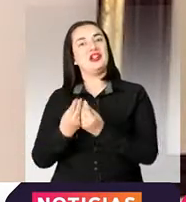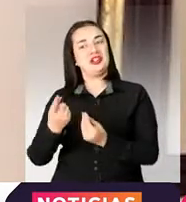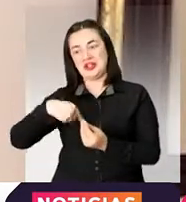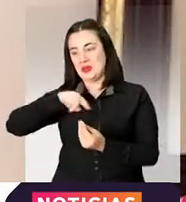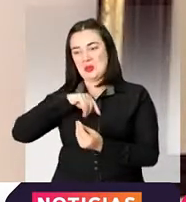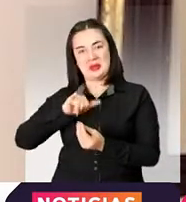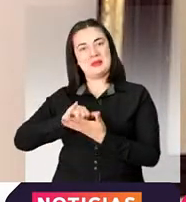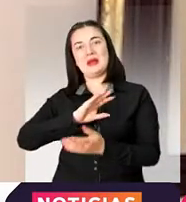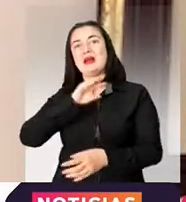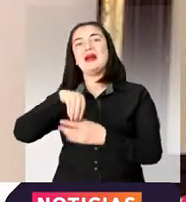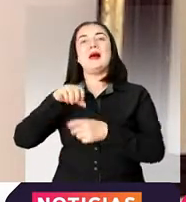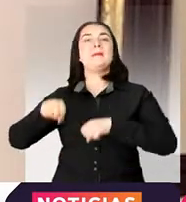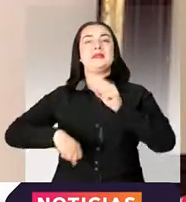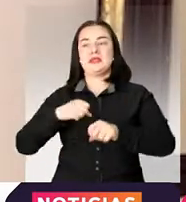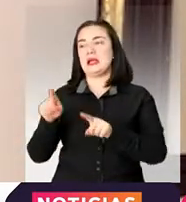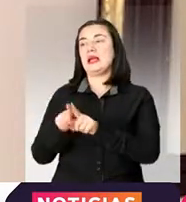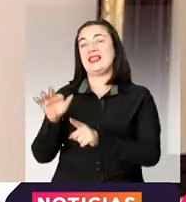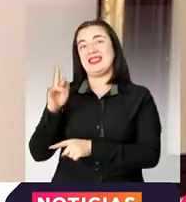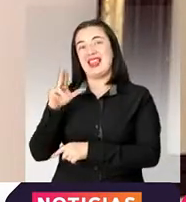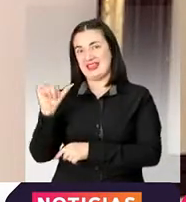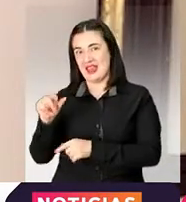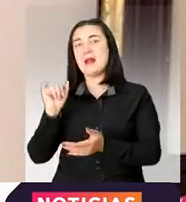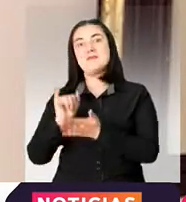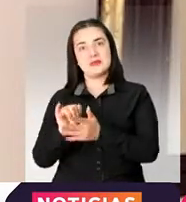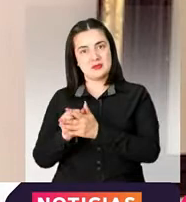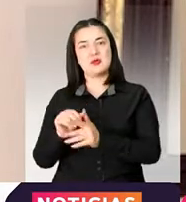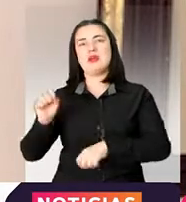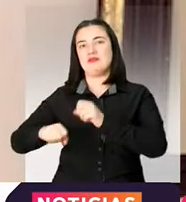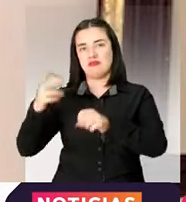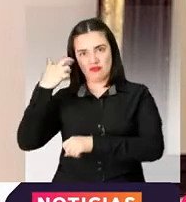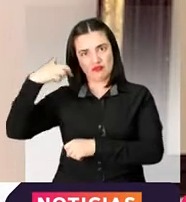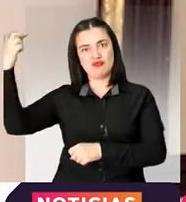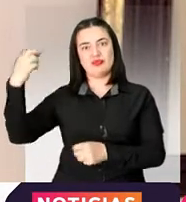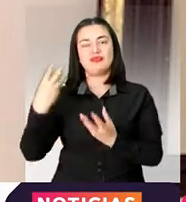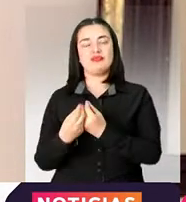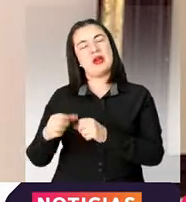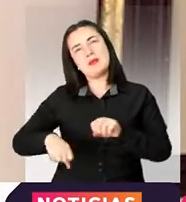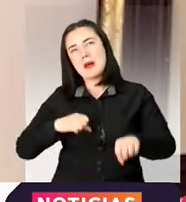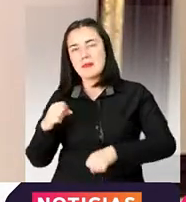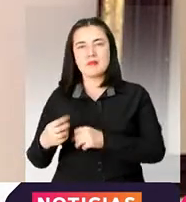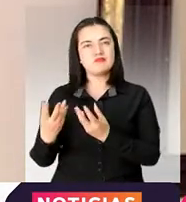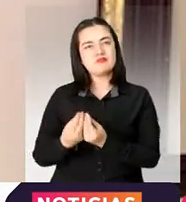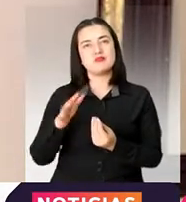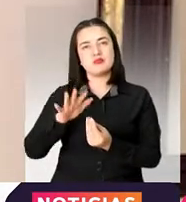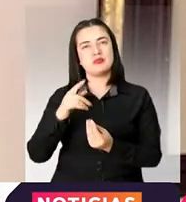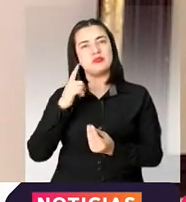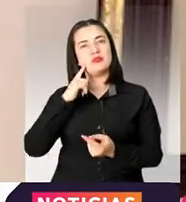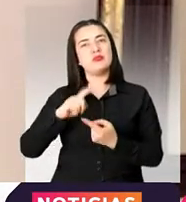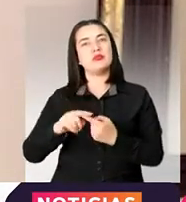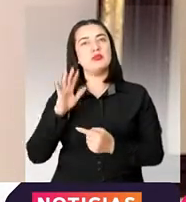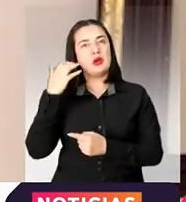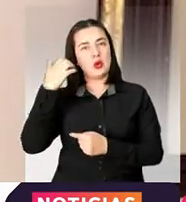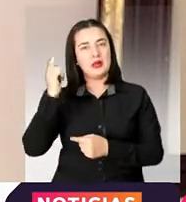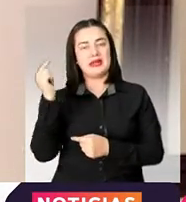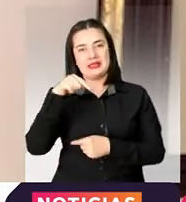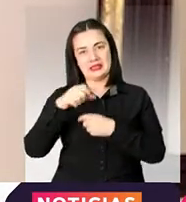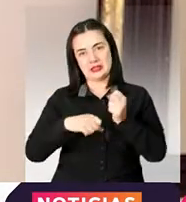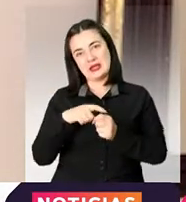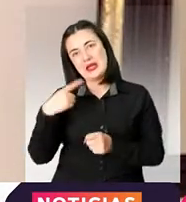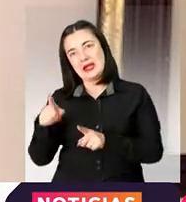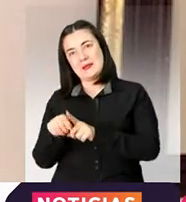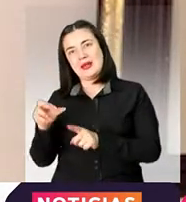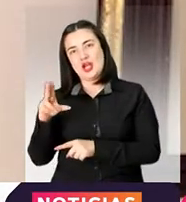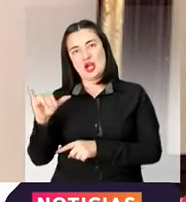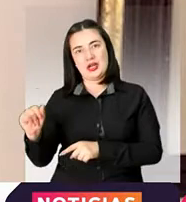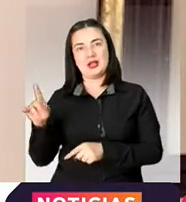en la bicicleta. Mi hermana Tatiana también es ciclista profesional de un equipo que corre en Europa este año, y mi otra hermana Carolina es dueña pues